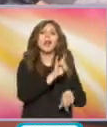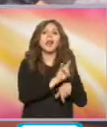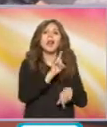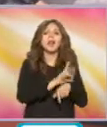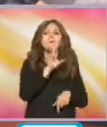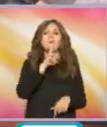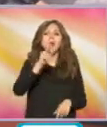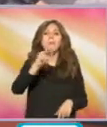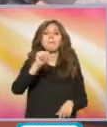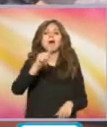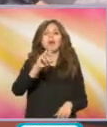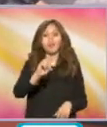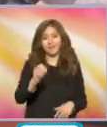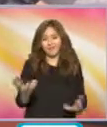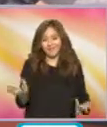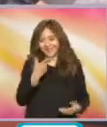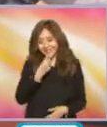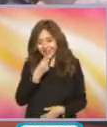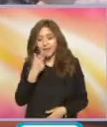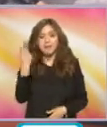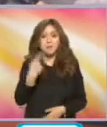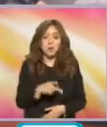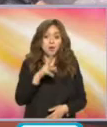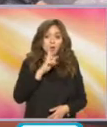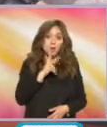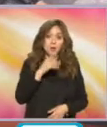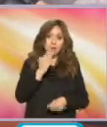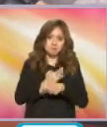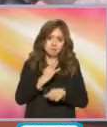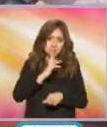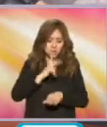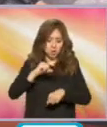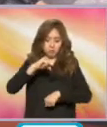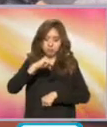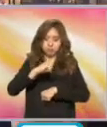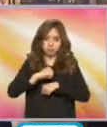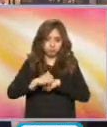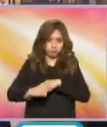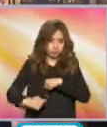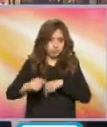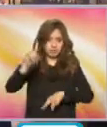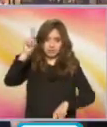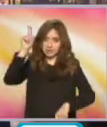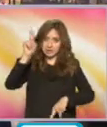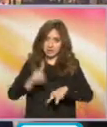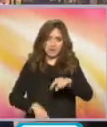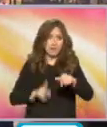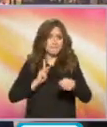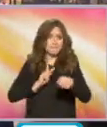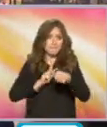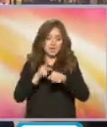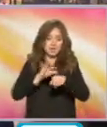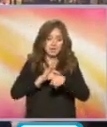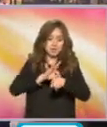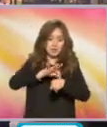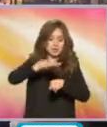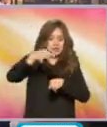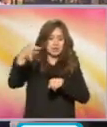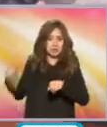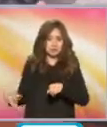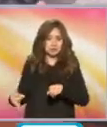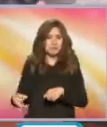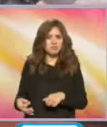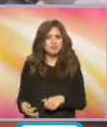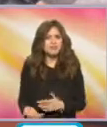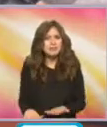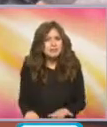otra manera, y es hasta cierto punto más efectiva, es la cirugía. Se retira por completo eso te iba a decir. la piel. A Así ver, es. ¿cuántas